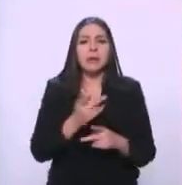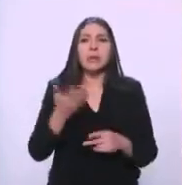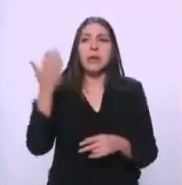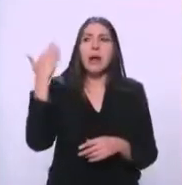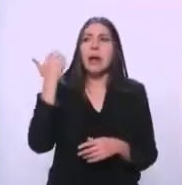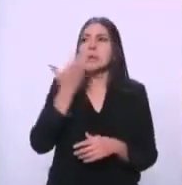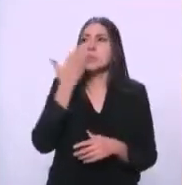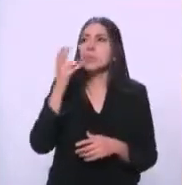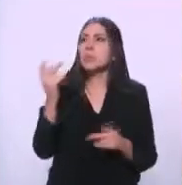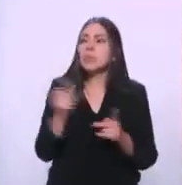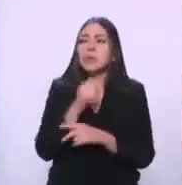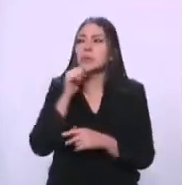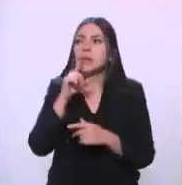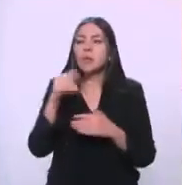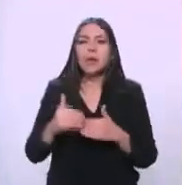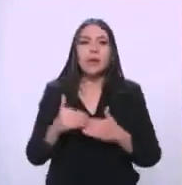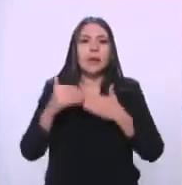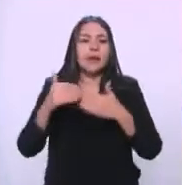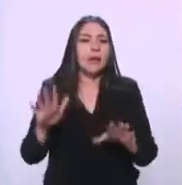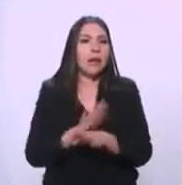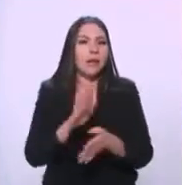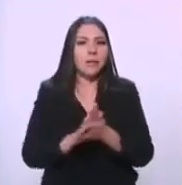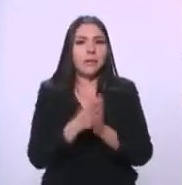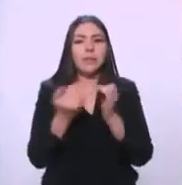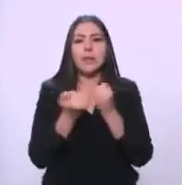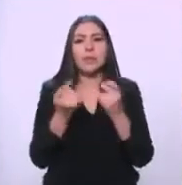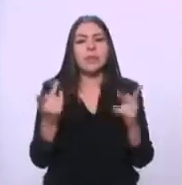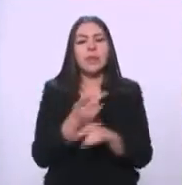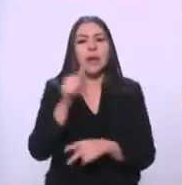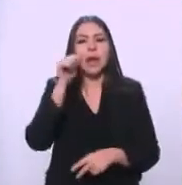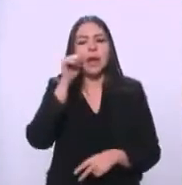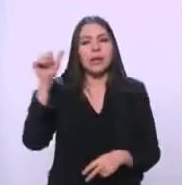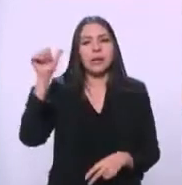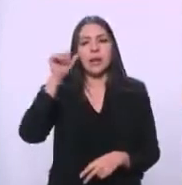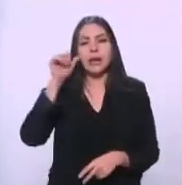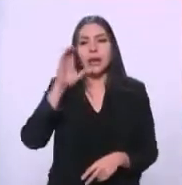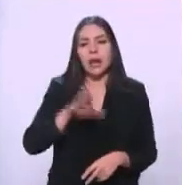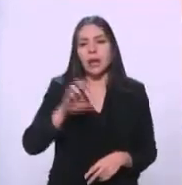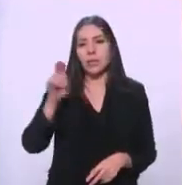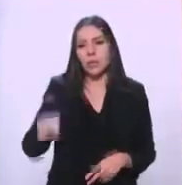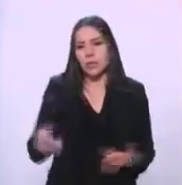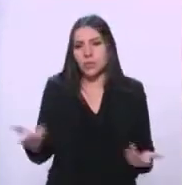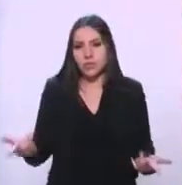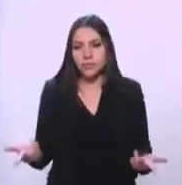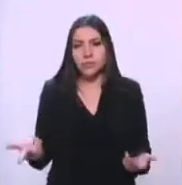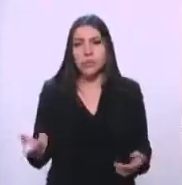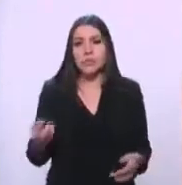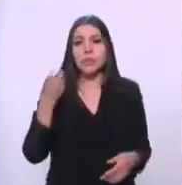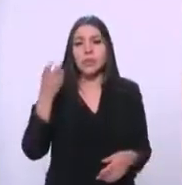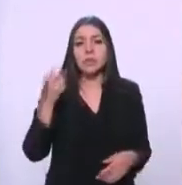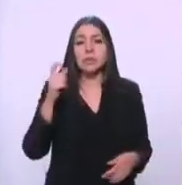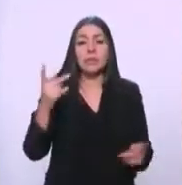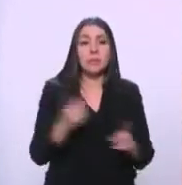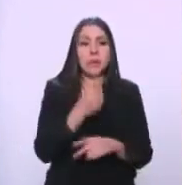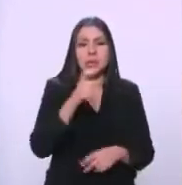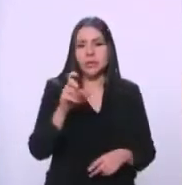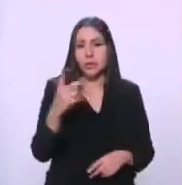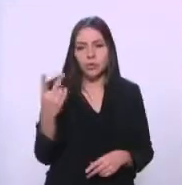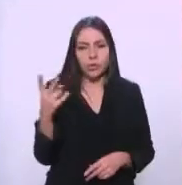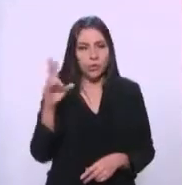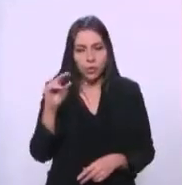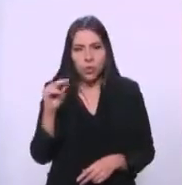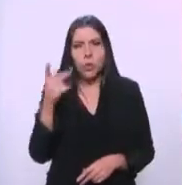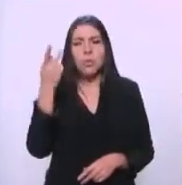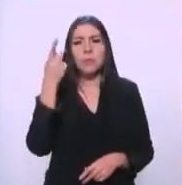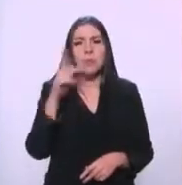además, por ejemplo, también lo vemos lo que pasó ayer en Cancún, ¿no? Me parece que, no, claro, no es consecuencia del 132, pero